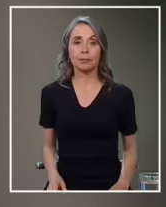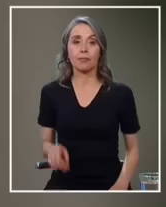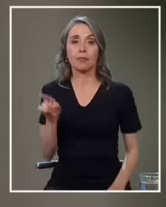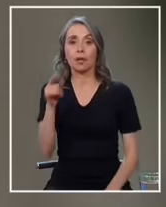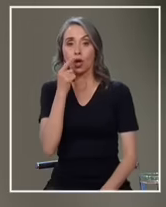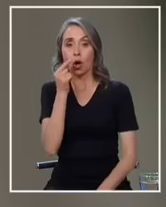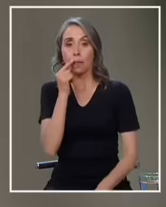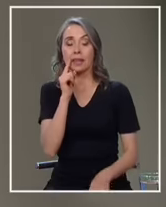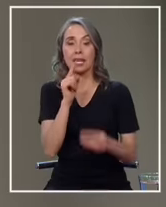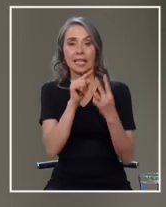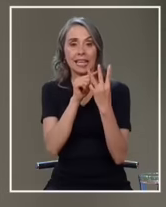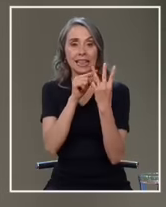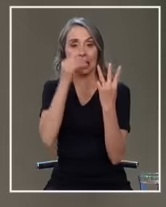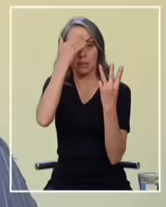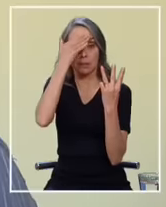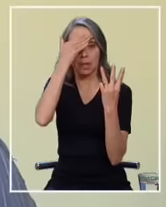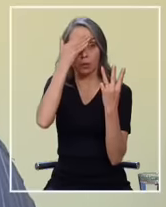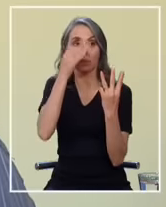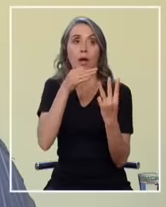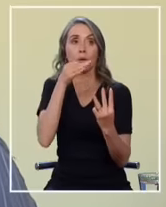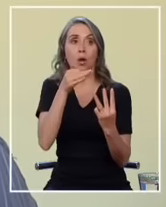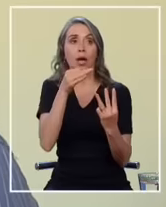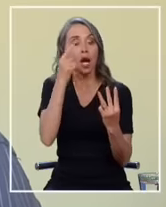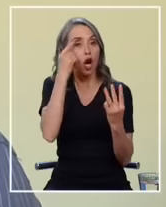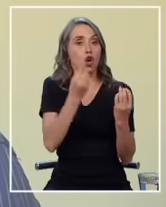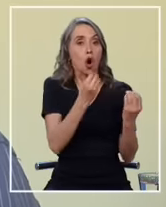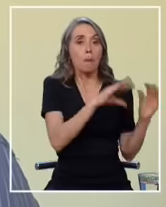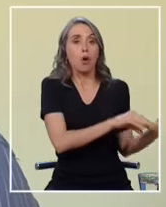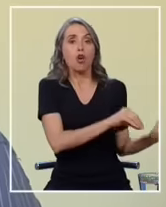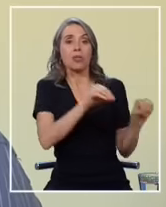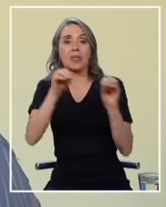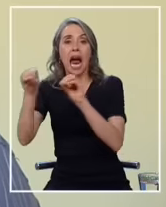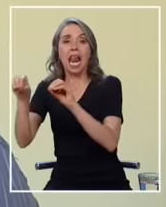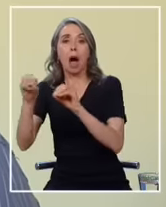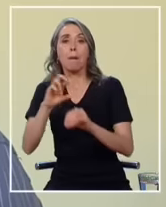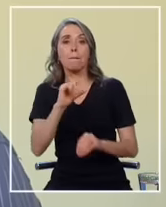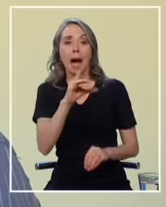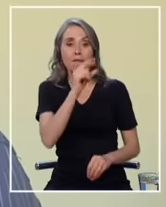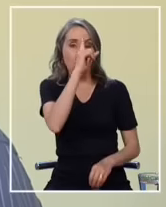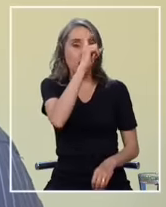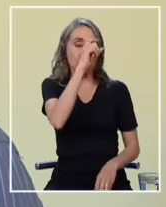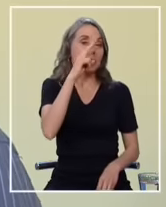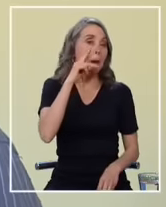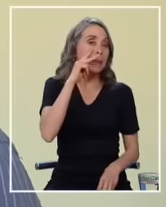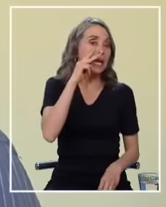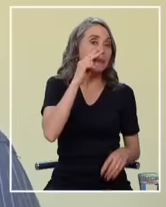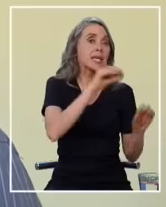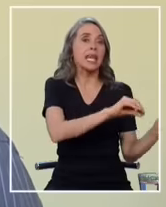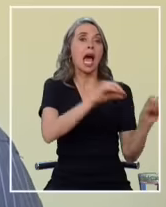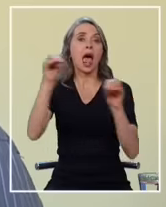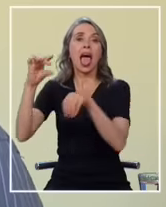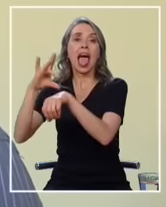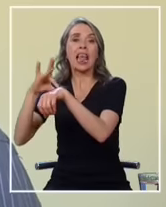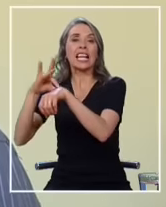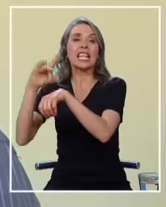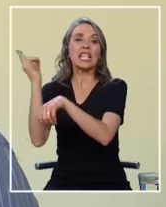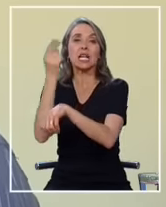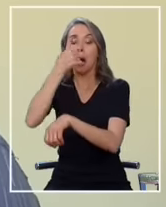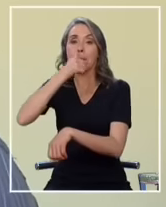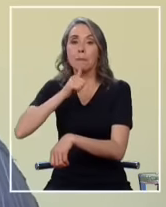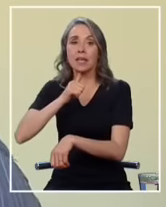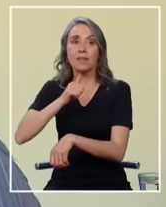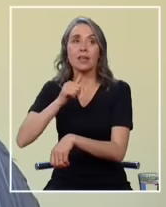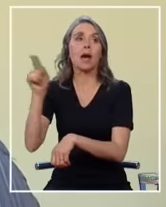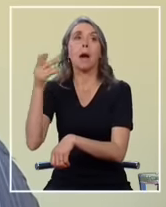Tenía tres preocupaciones. La primera era trasladar a Pablo desde el hospital de Melipilla a una clínica privada, donde